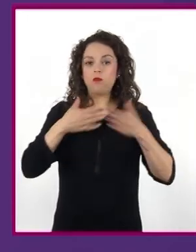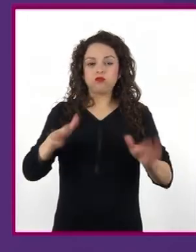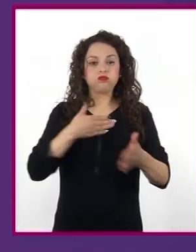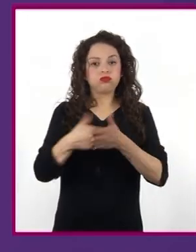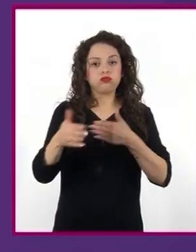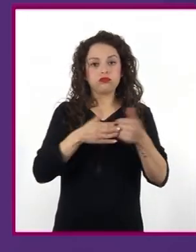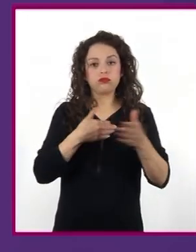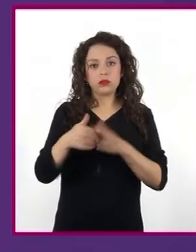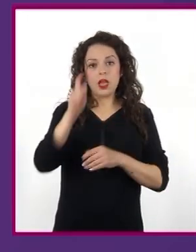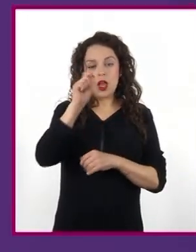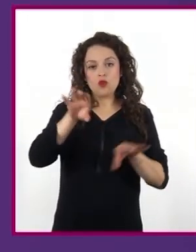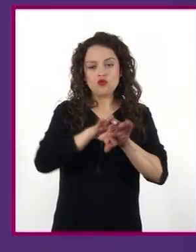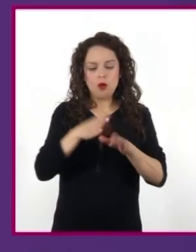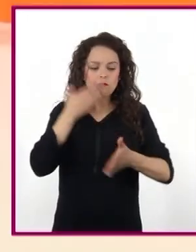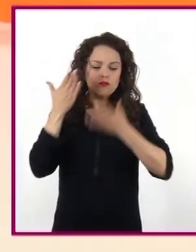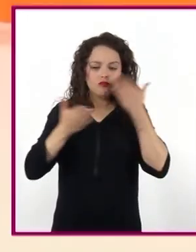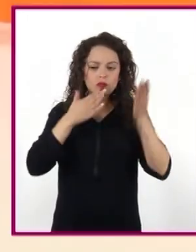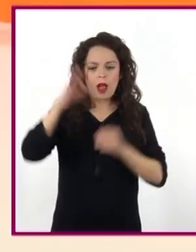de la filosofía.